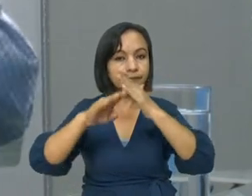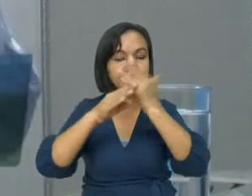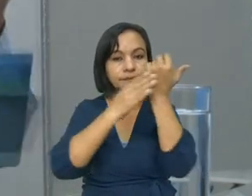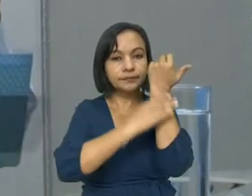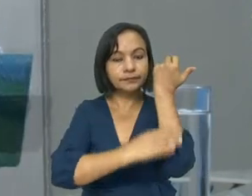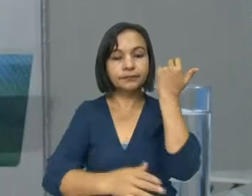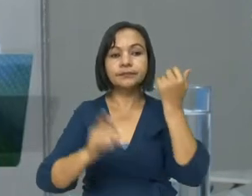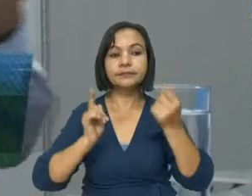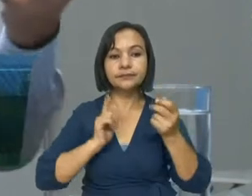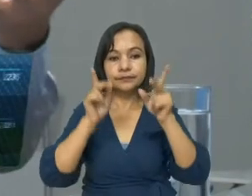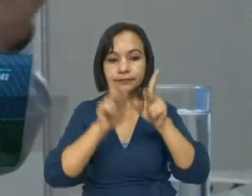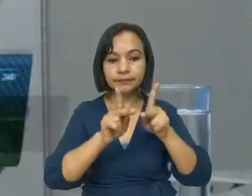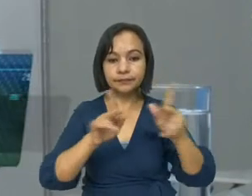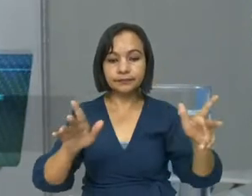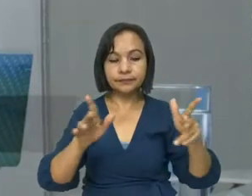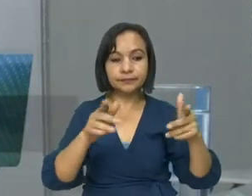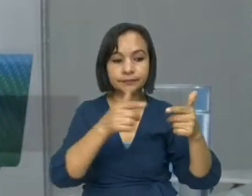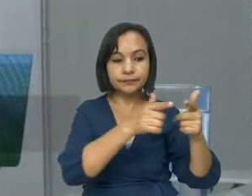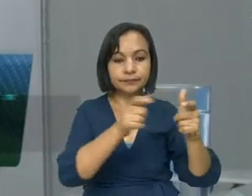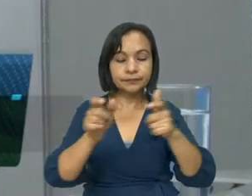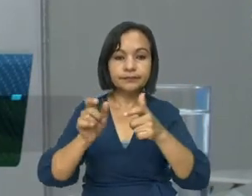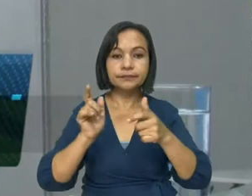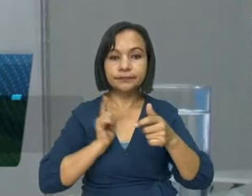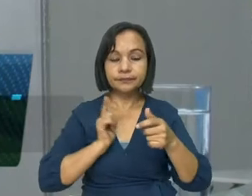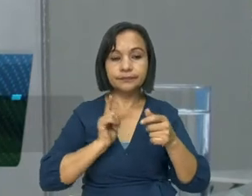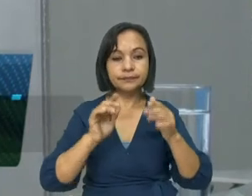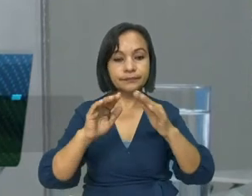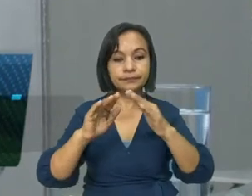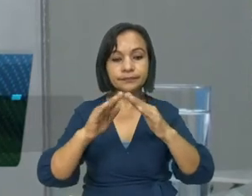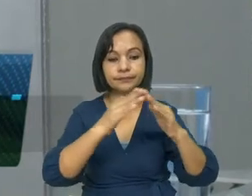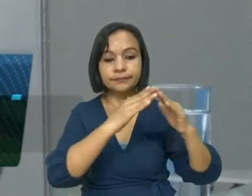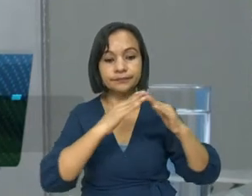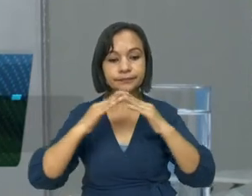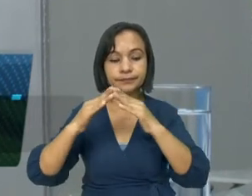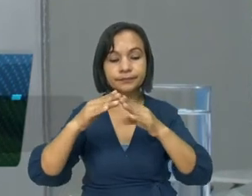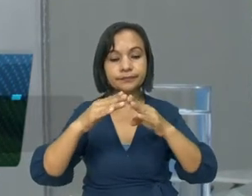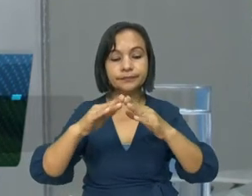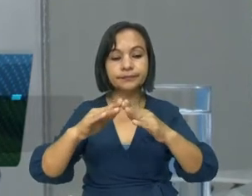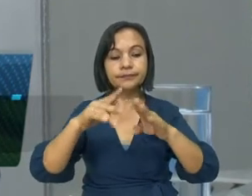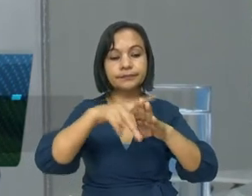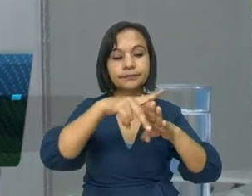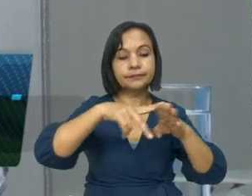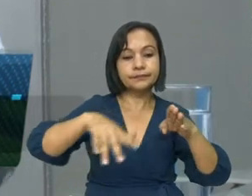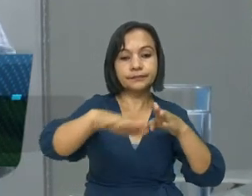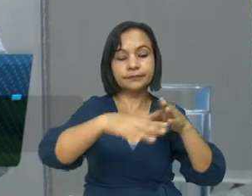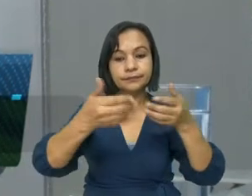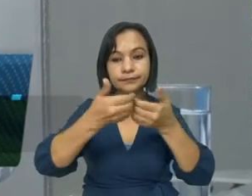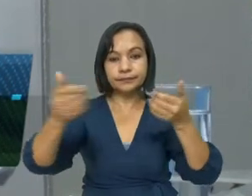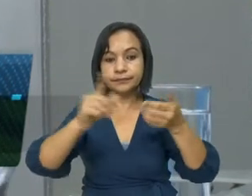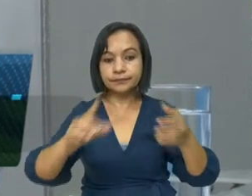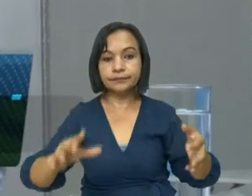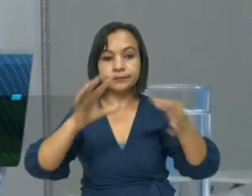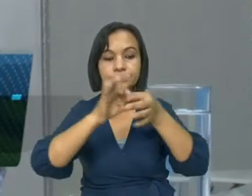pobreza, se desprenden los planes sectoriales, ahí estamos nosotros a nivel urbano y a nivel rural, porque no lo hacemos disociado, y de ahí